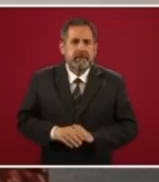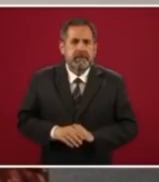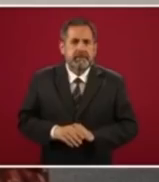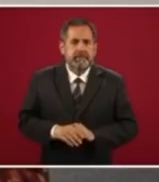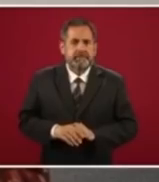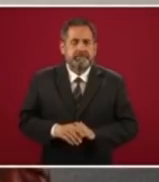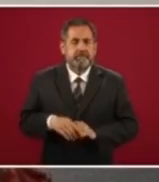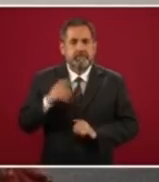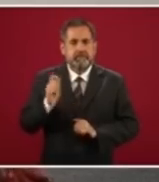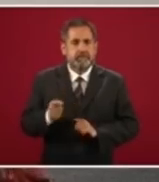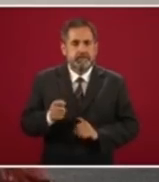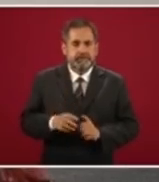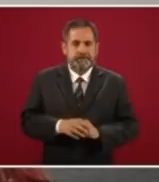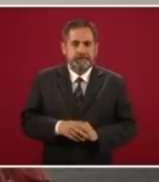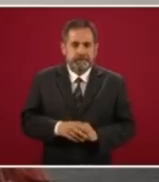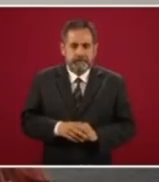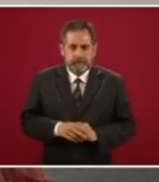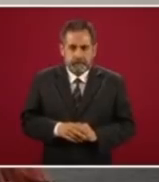es realmente